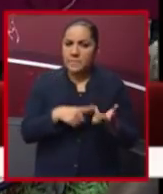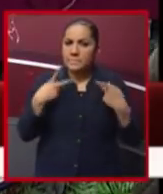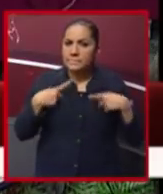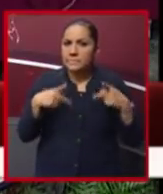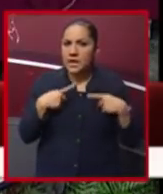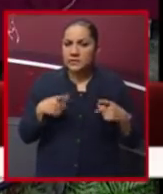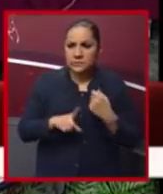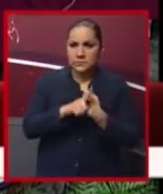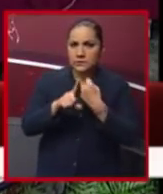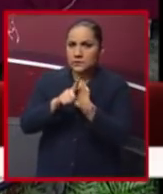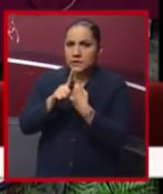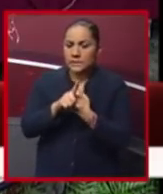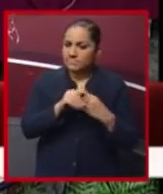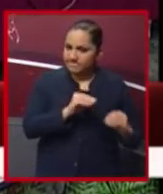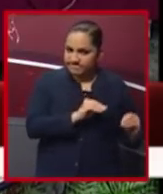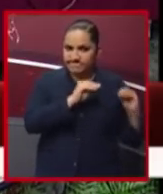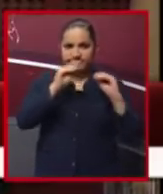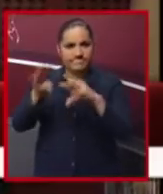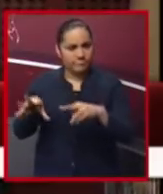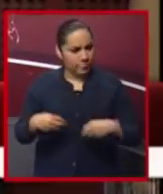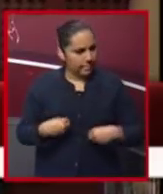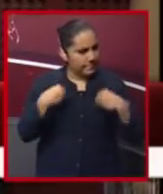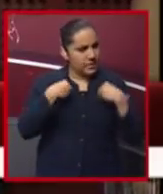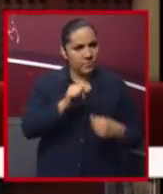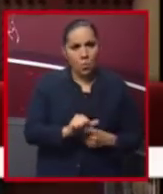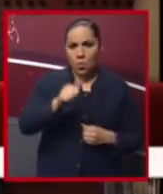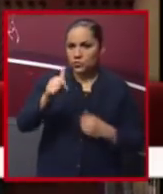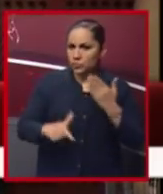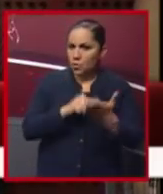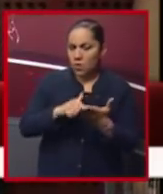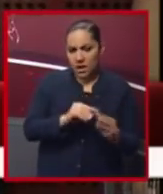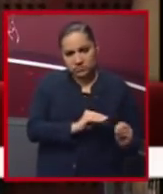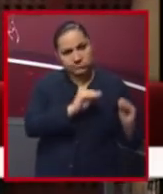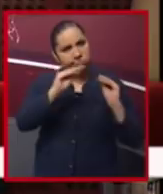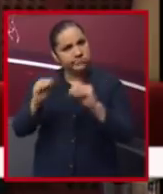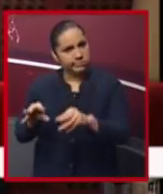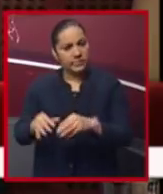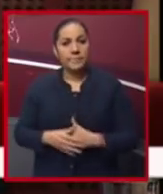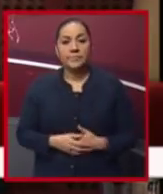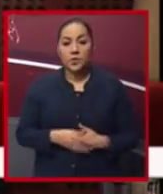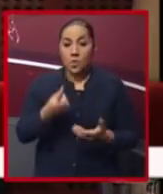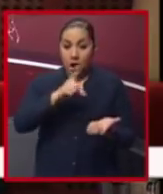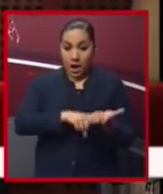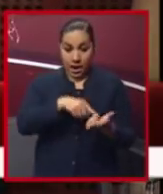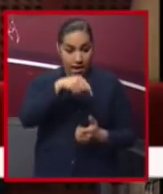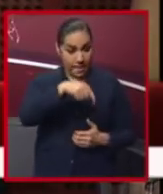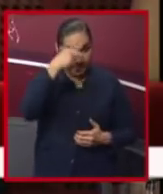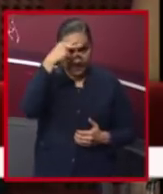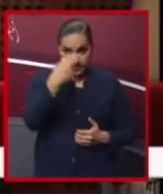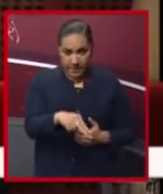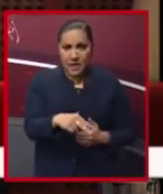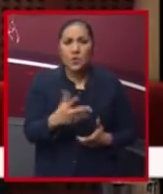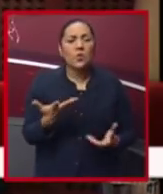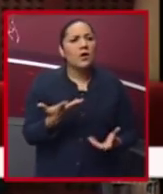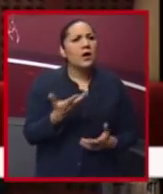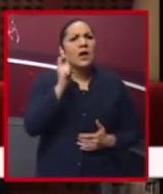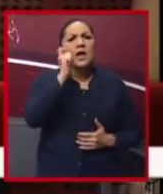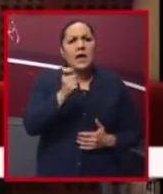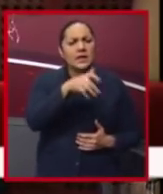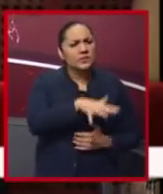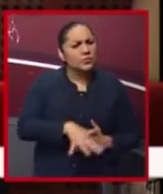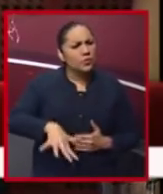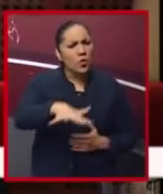caso de México y Colombia estamos inmersos en una guerra oculta. Primero llamada guerra contra